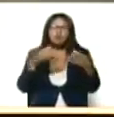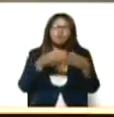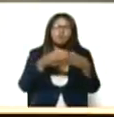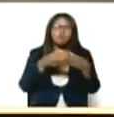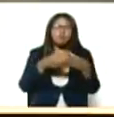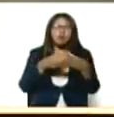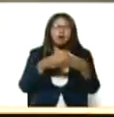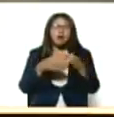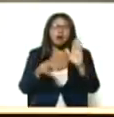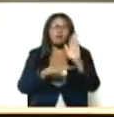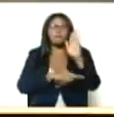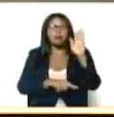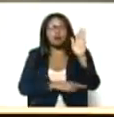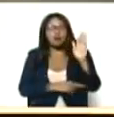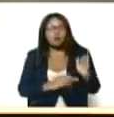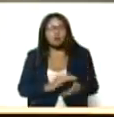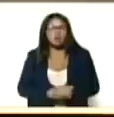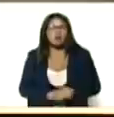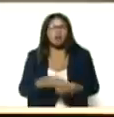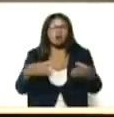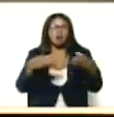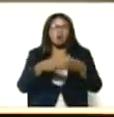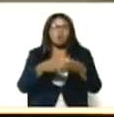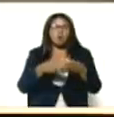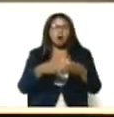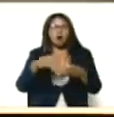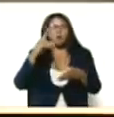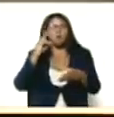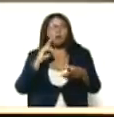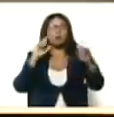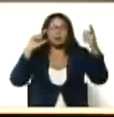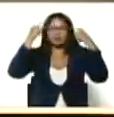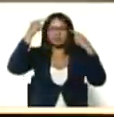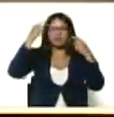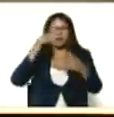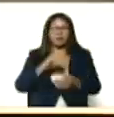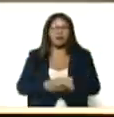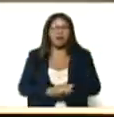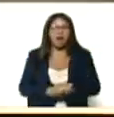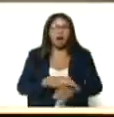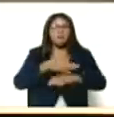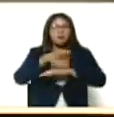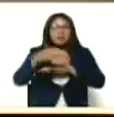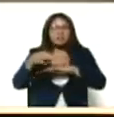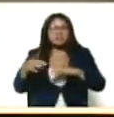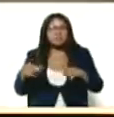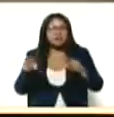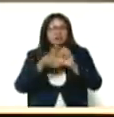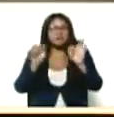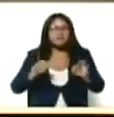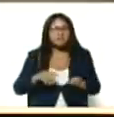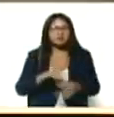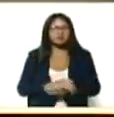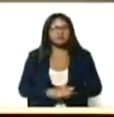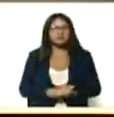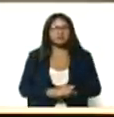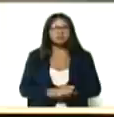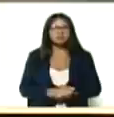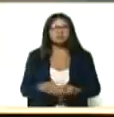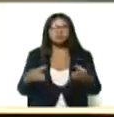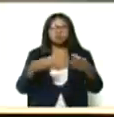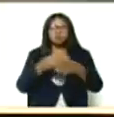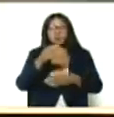parroquiales, a las VC, a las direcciones municipales y a las direcciones regionales del